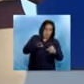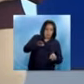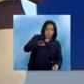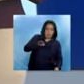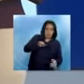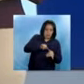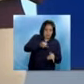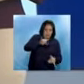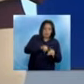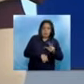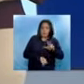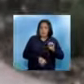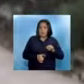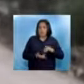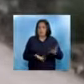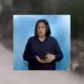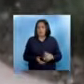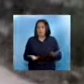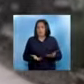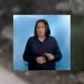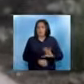de profundidad en Chanchamay.